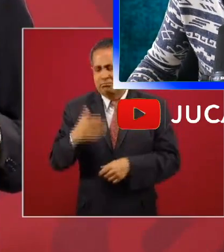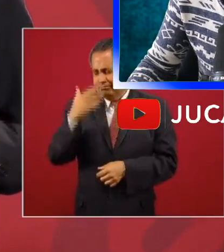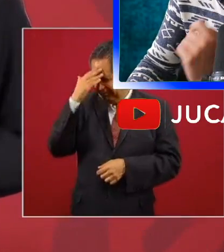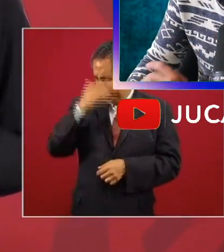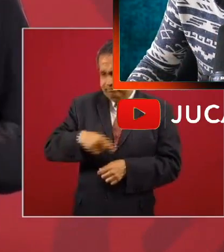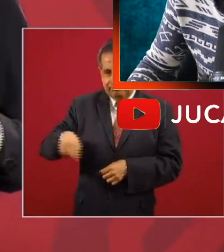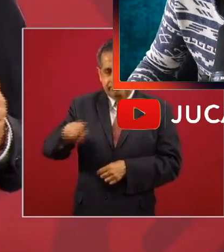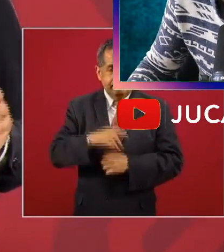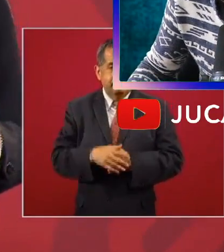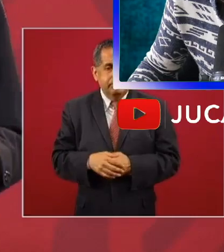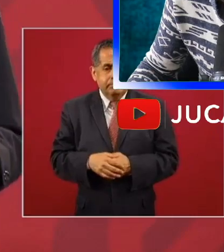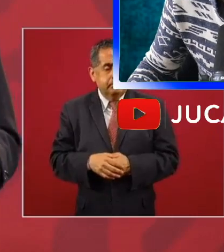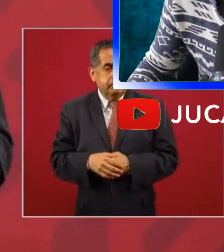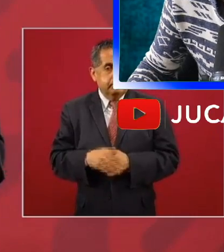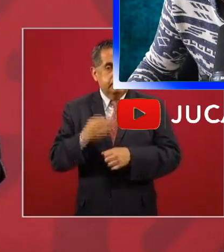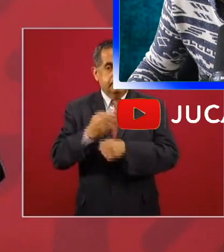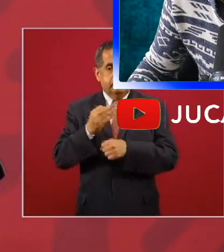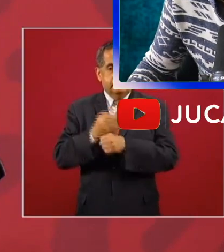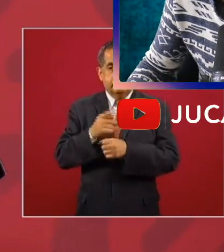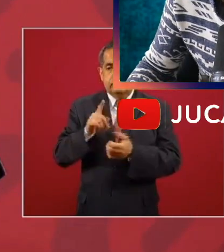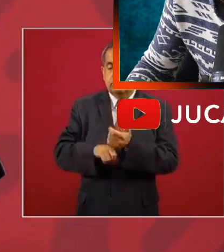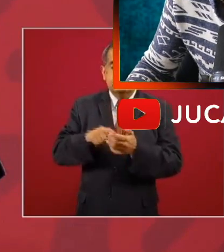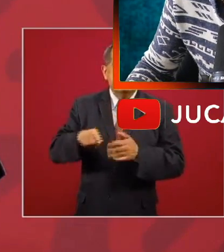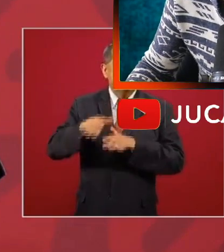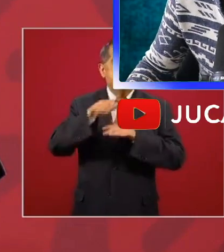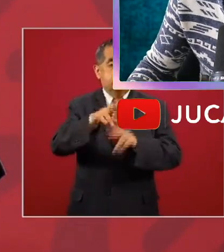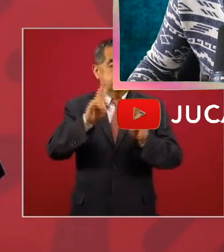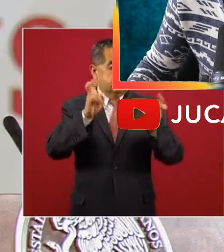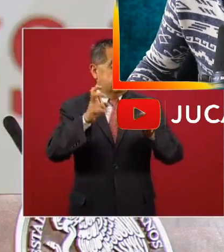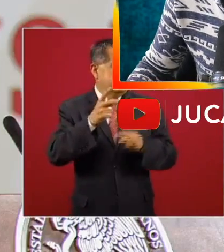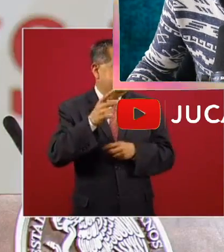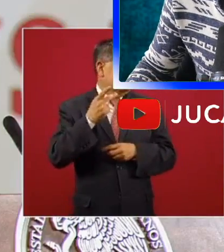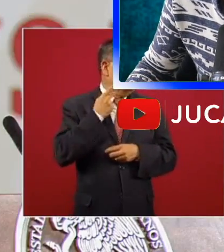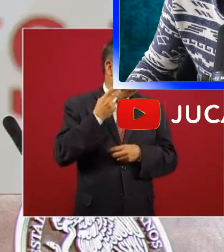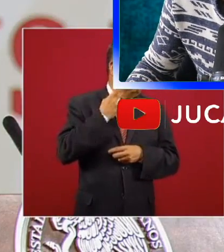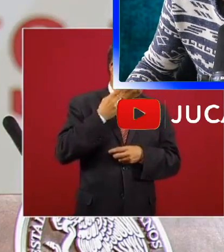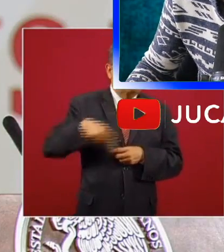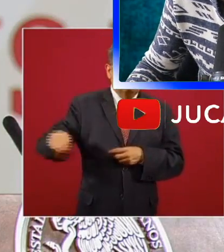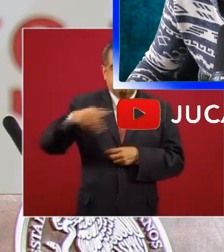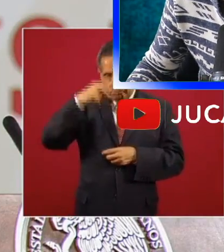de los pueblos con menos analfabetismo político en el mundo.